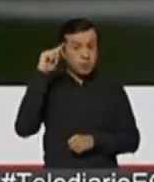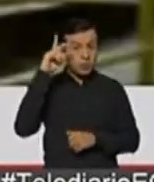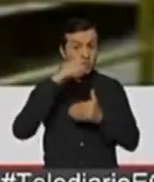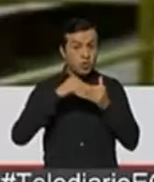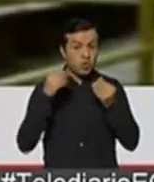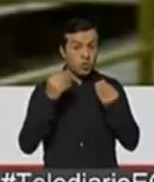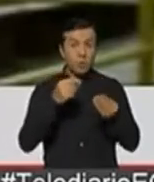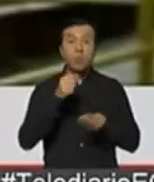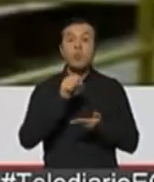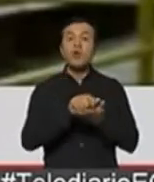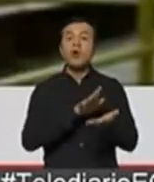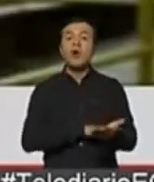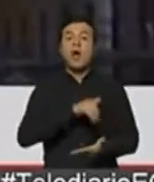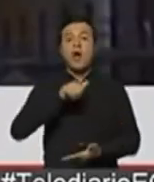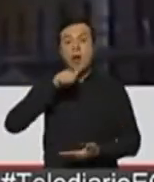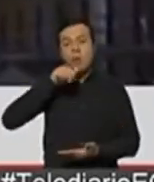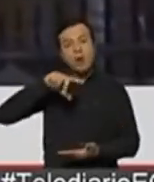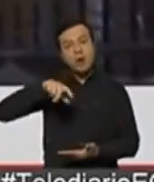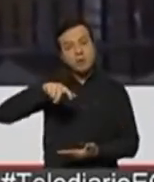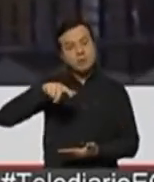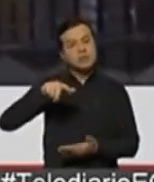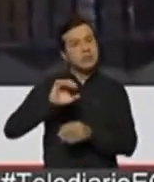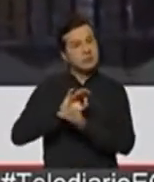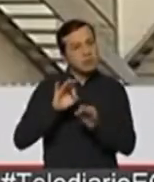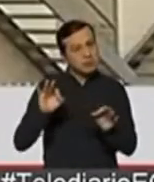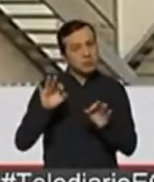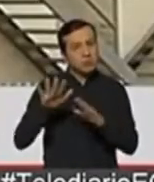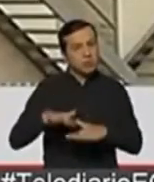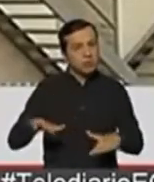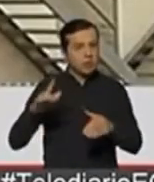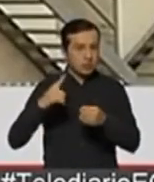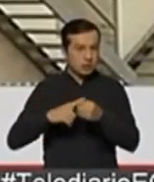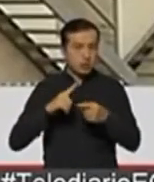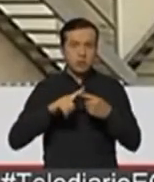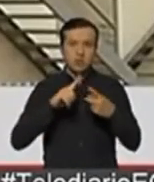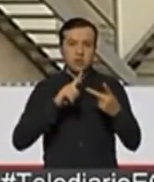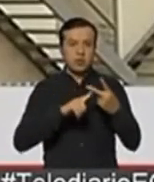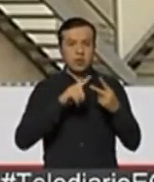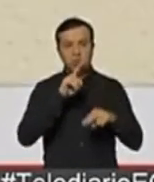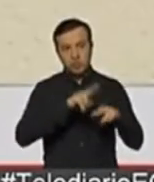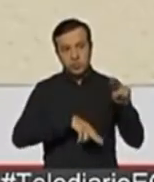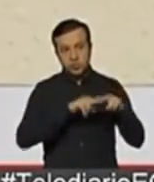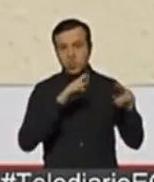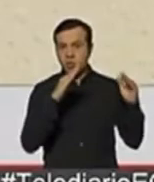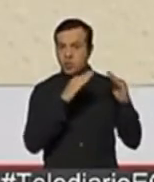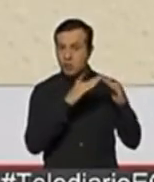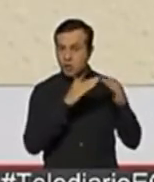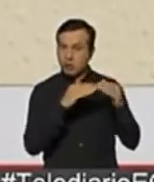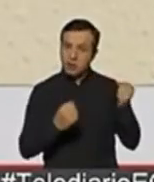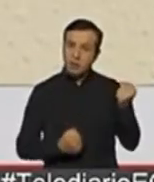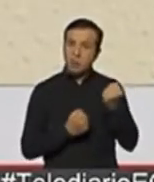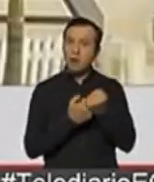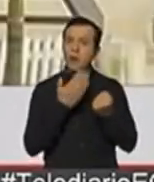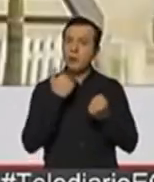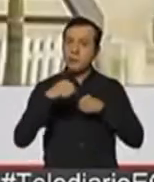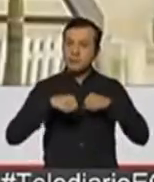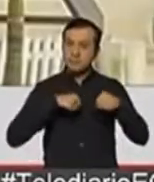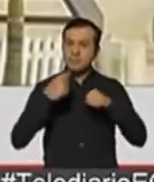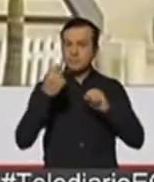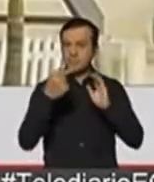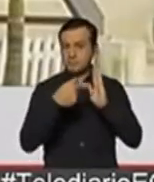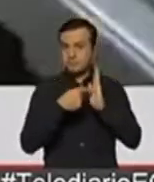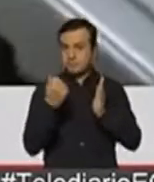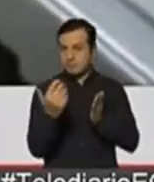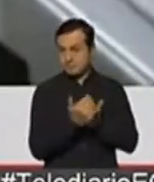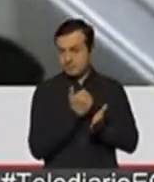proyectos de agua potable y saneamiento en Quito, el sector de energía, el Plan Casa para Todos y el Programa de Apoyo a la Mejora de la Gestión Fiscal. El